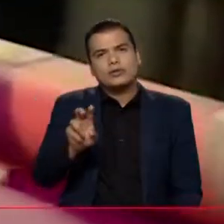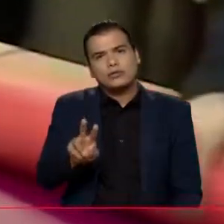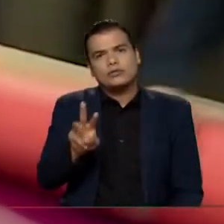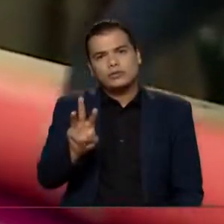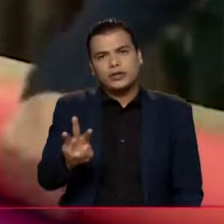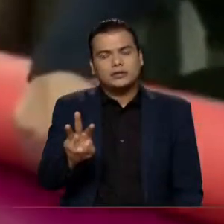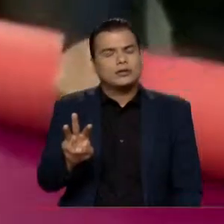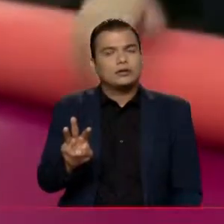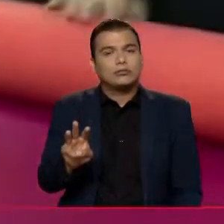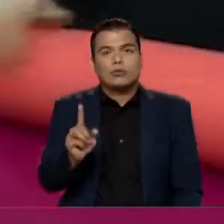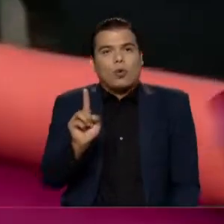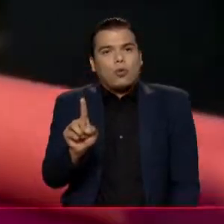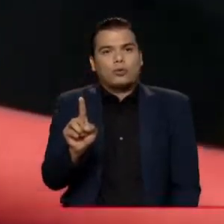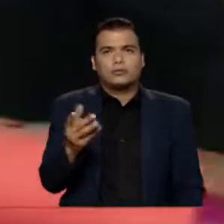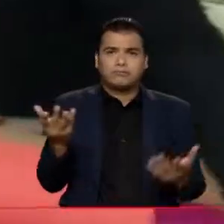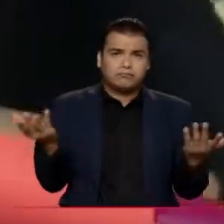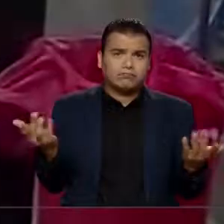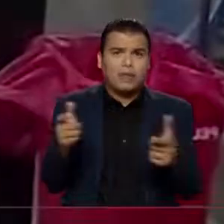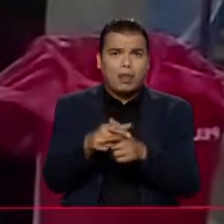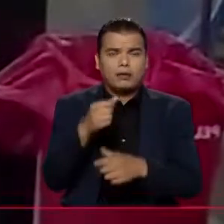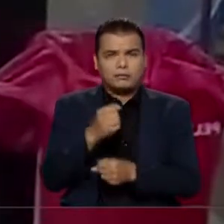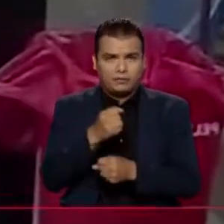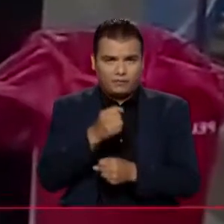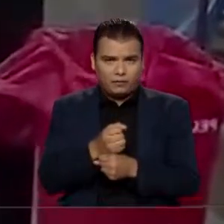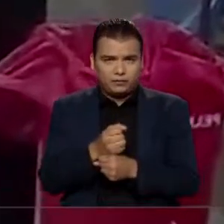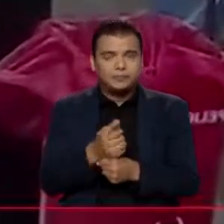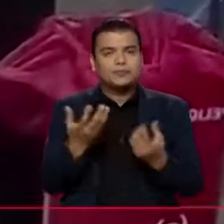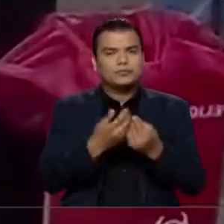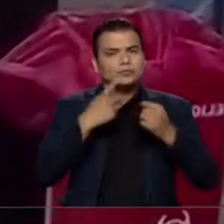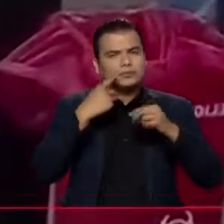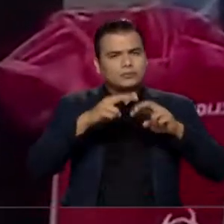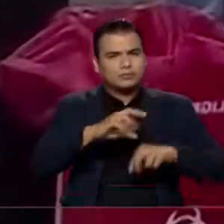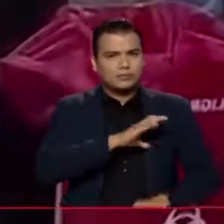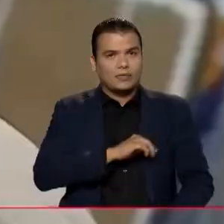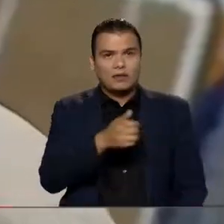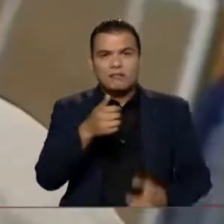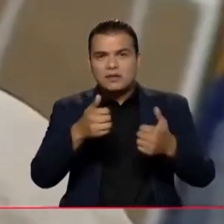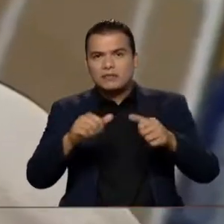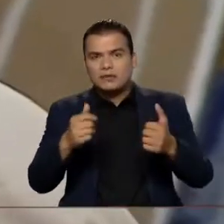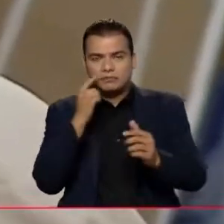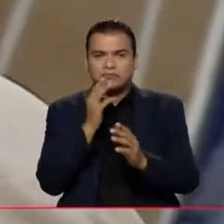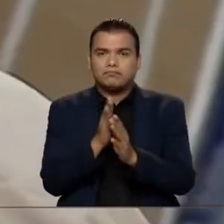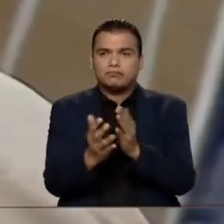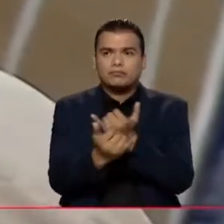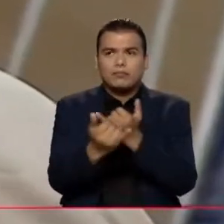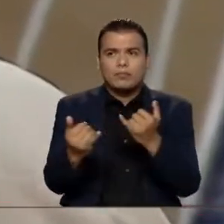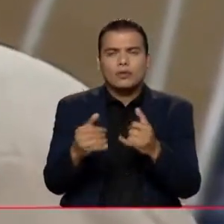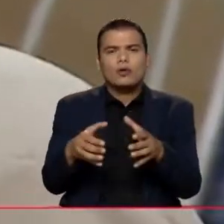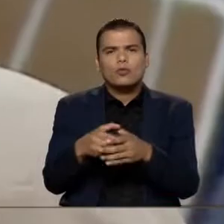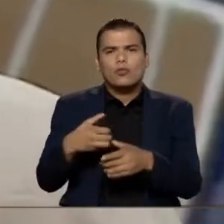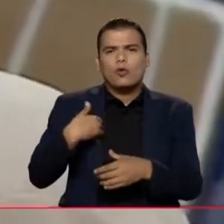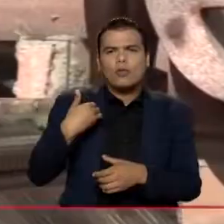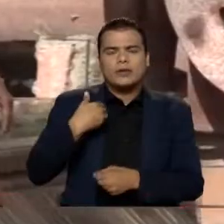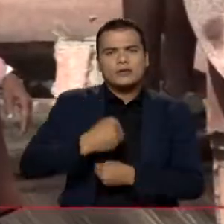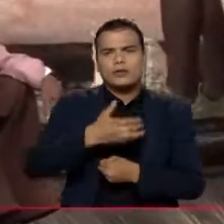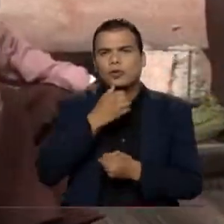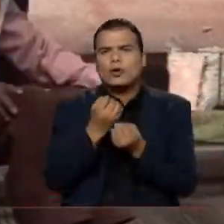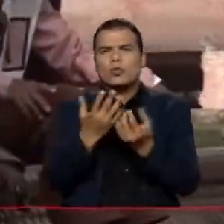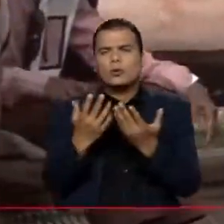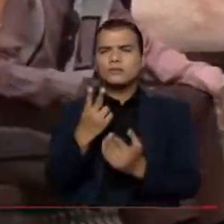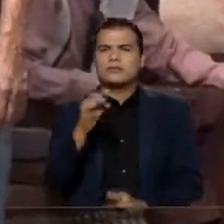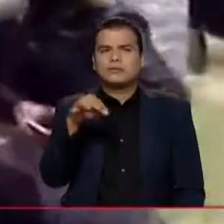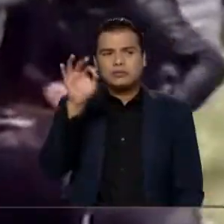sueldo. Según el observatorio Cali Cómo Vamos, el panorama no es alentador. Más del 20% de los jóvenes caleños no consiguen